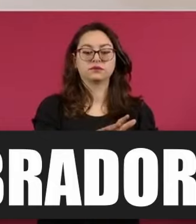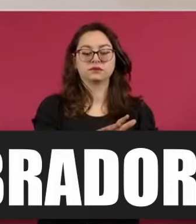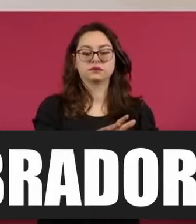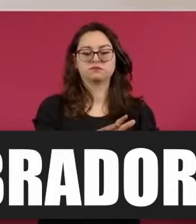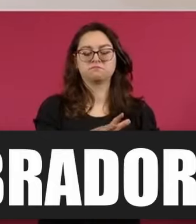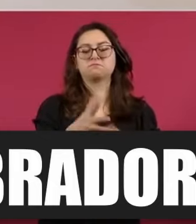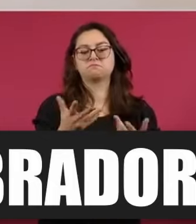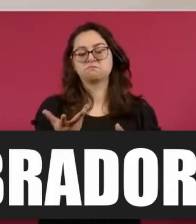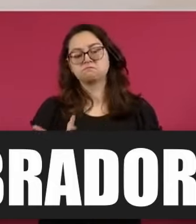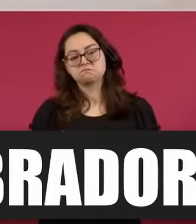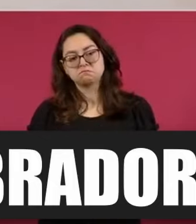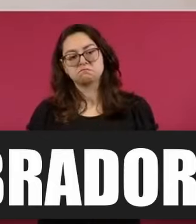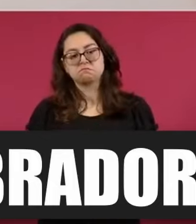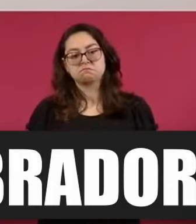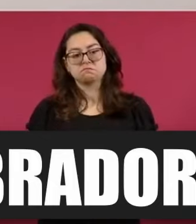problema de